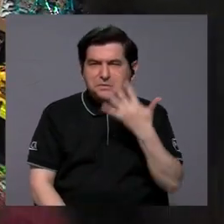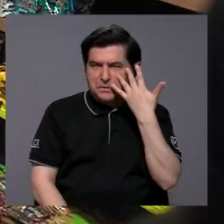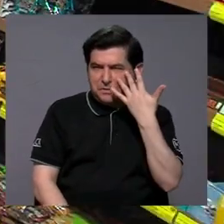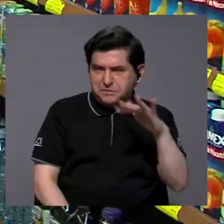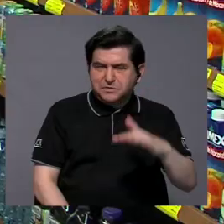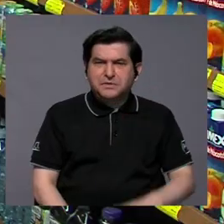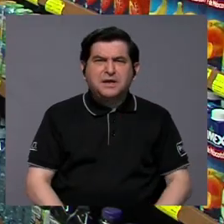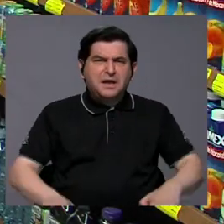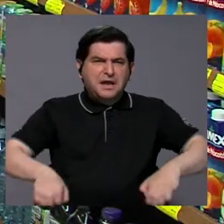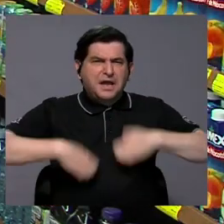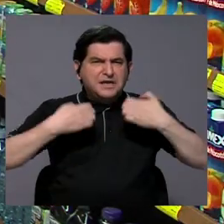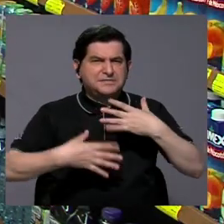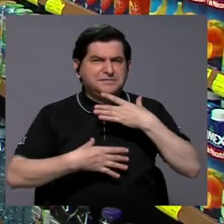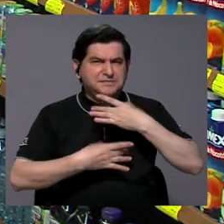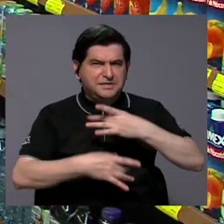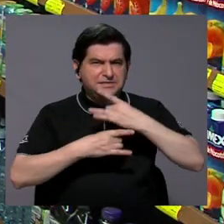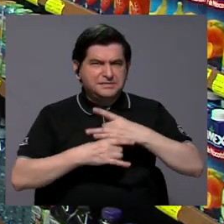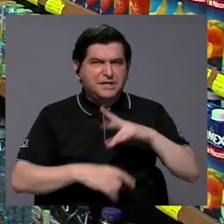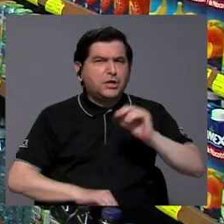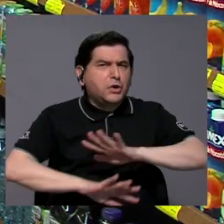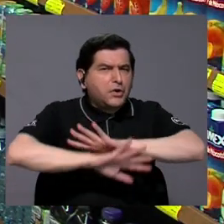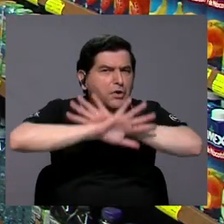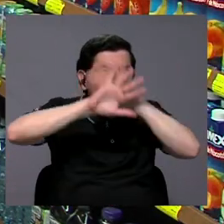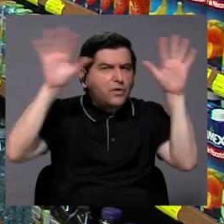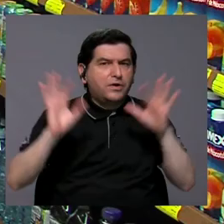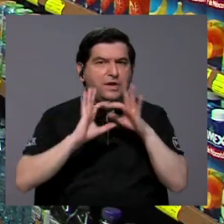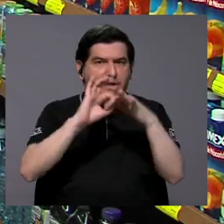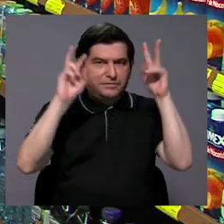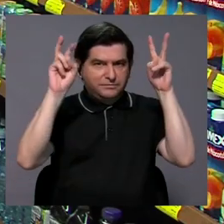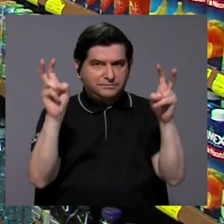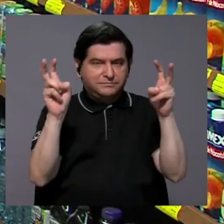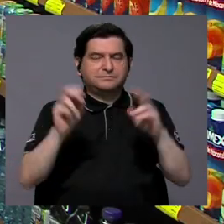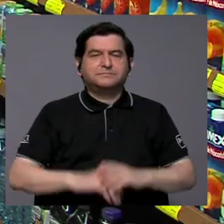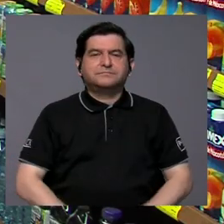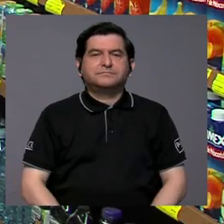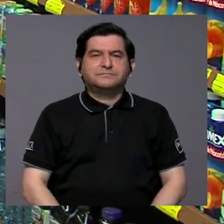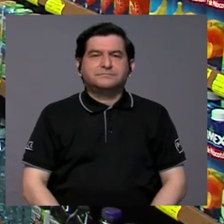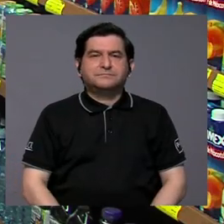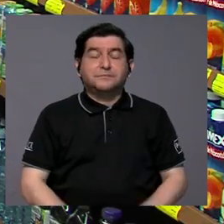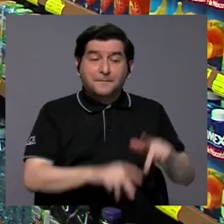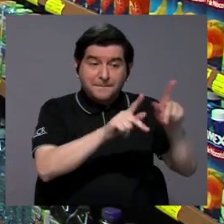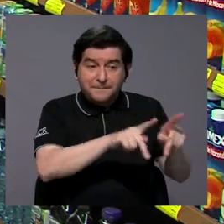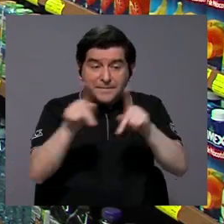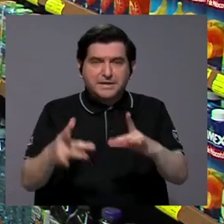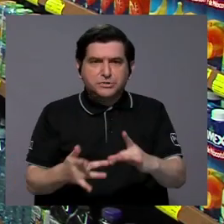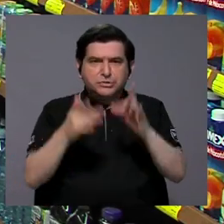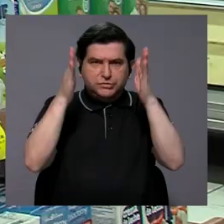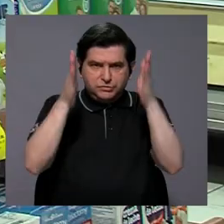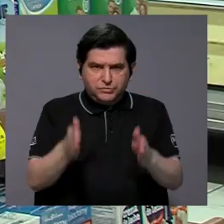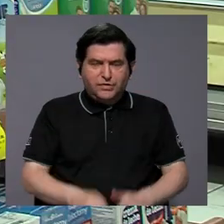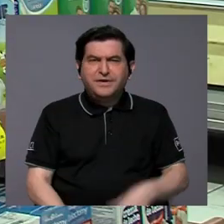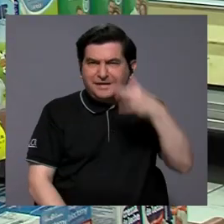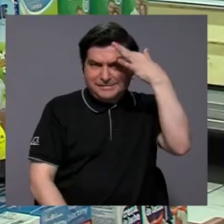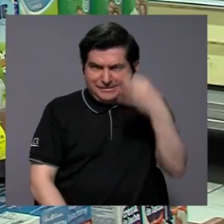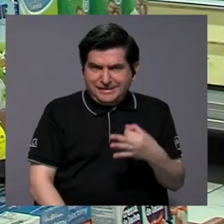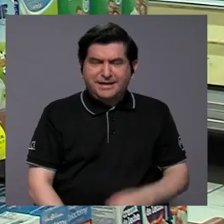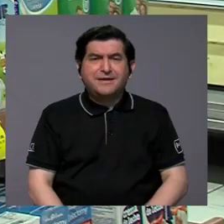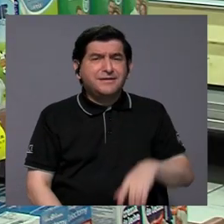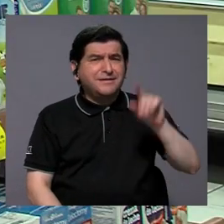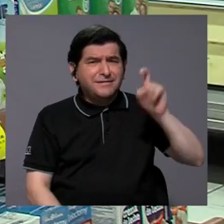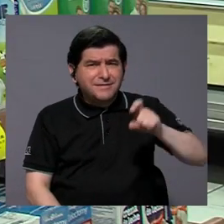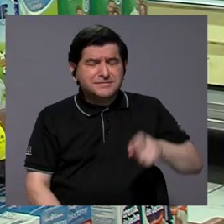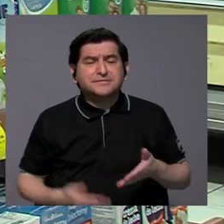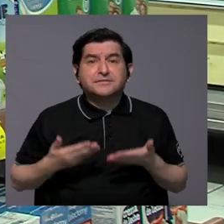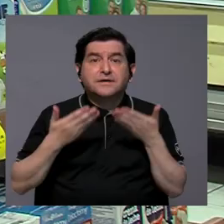que existen ciertos intereses no muy claros sobre este tema. Las personas expertas consideran que es